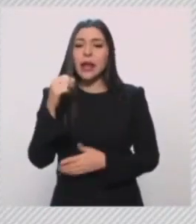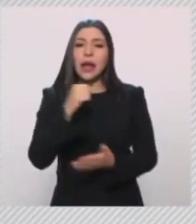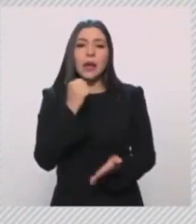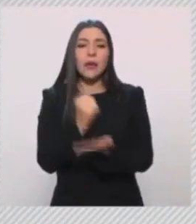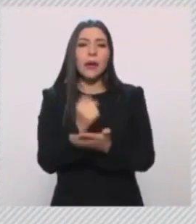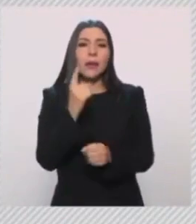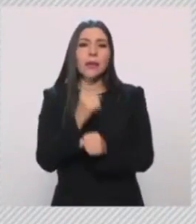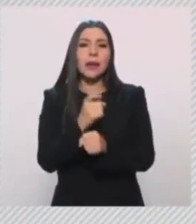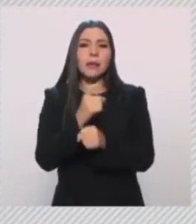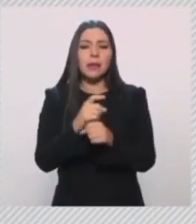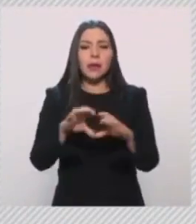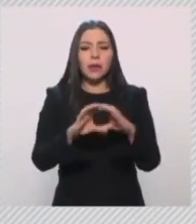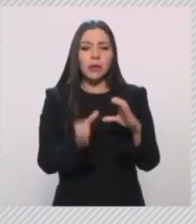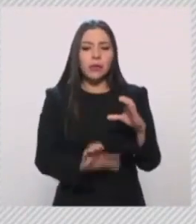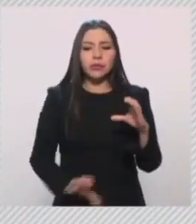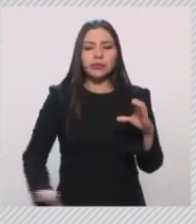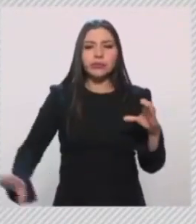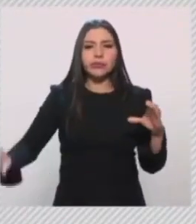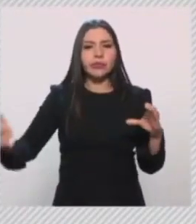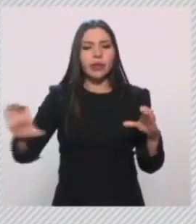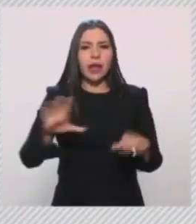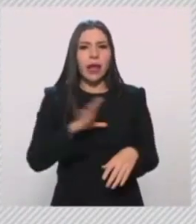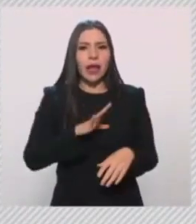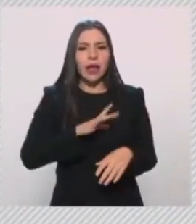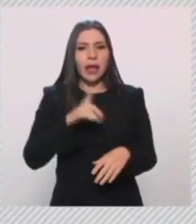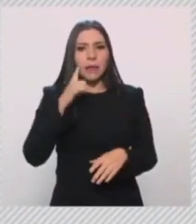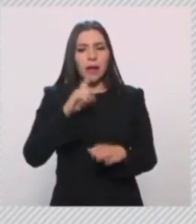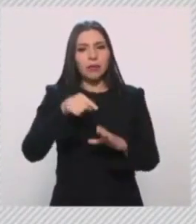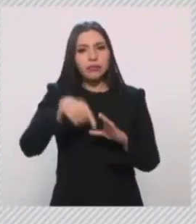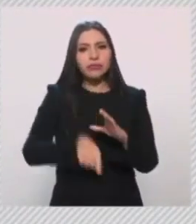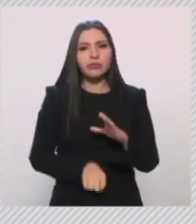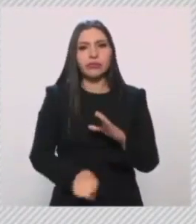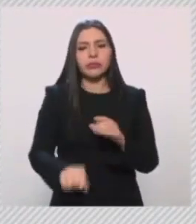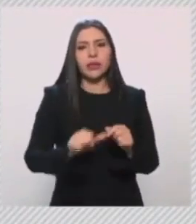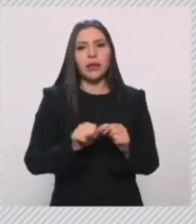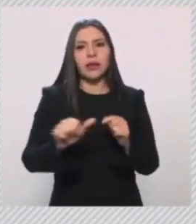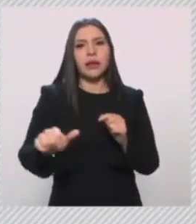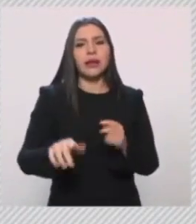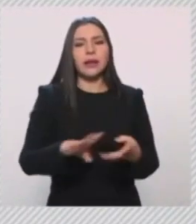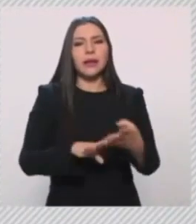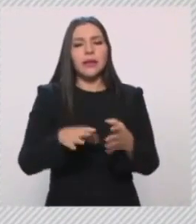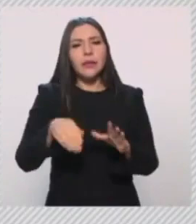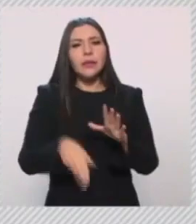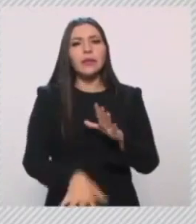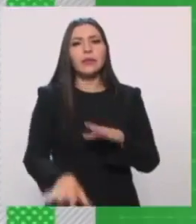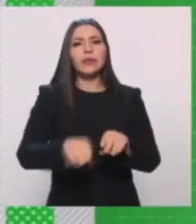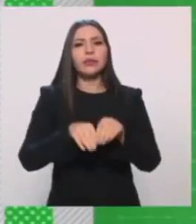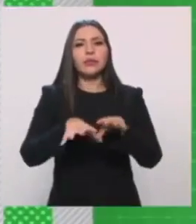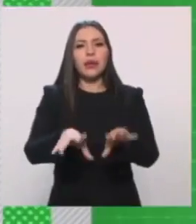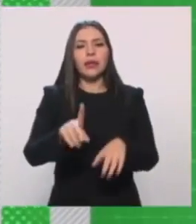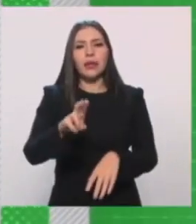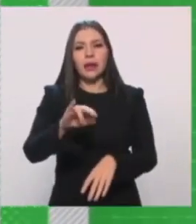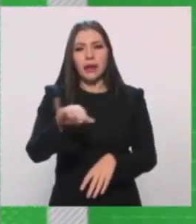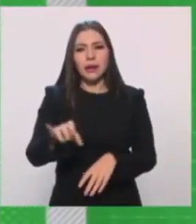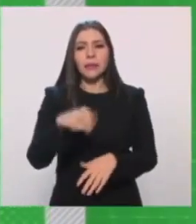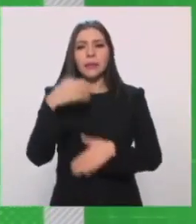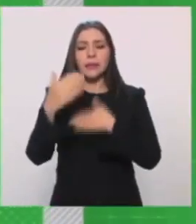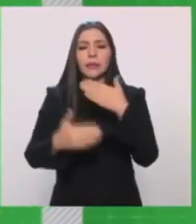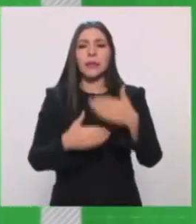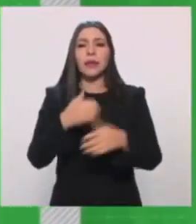que hubiera drenaje. Es en el siglo XIX, finales del XIX, cuando Alexander